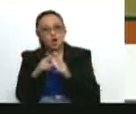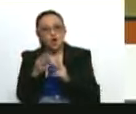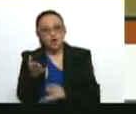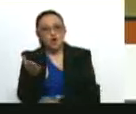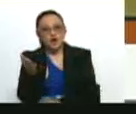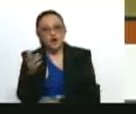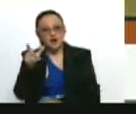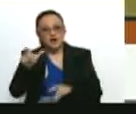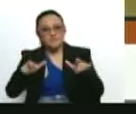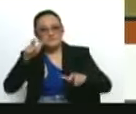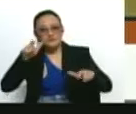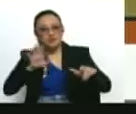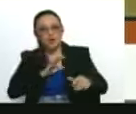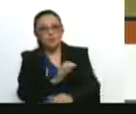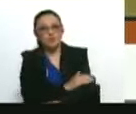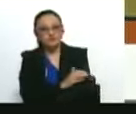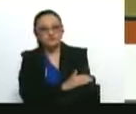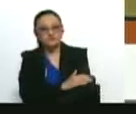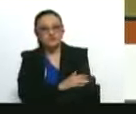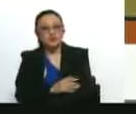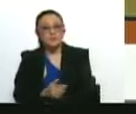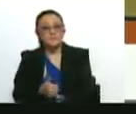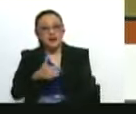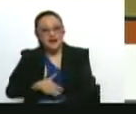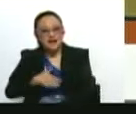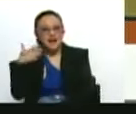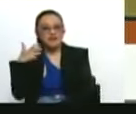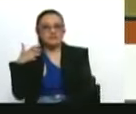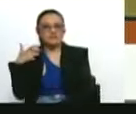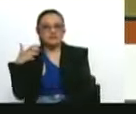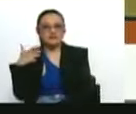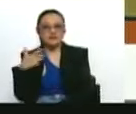estos personajes y esto nos dé más arrechera todavía.